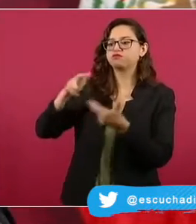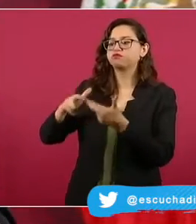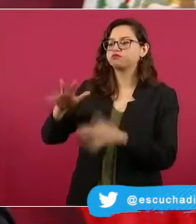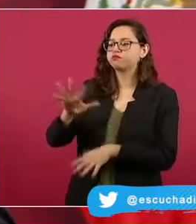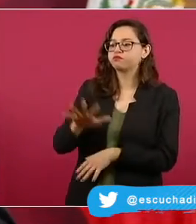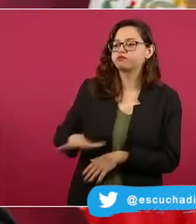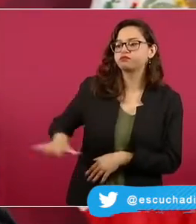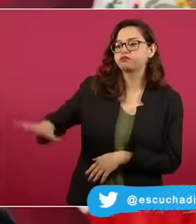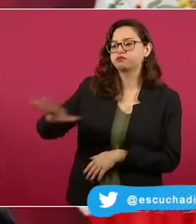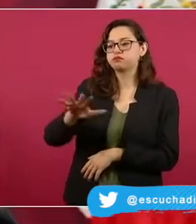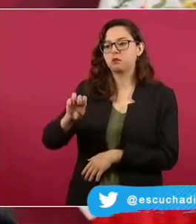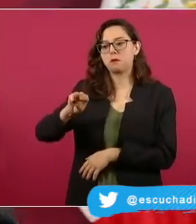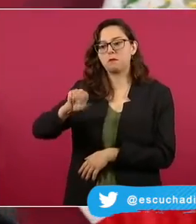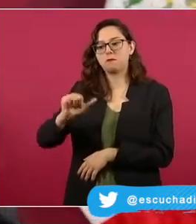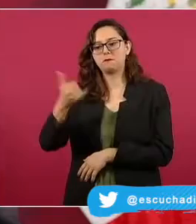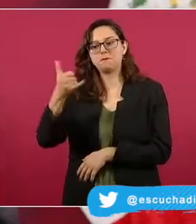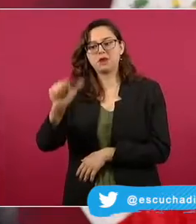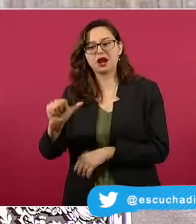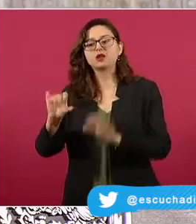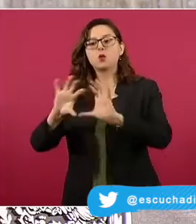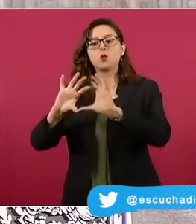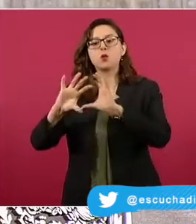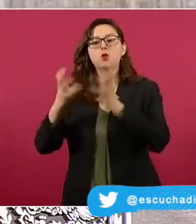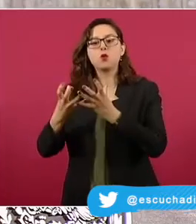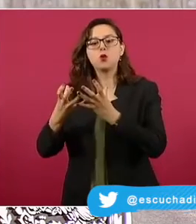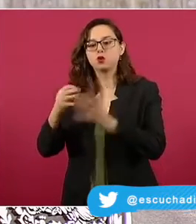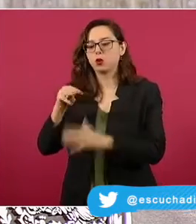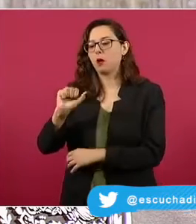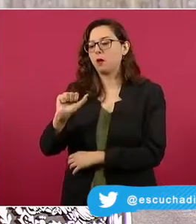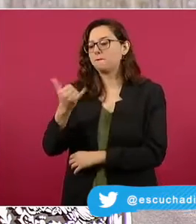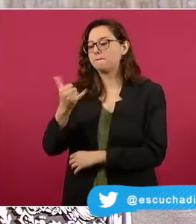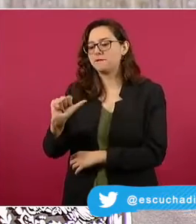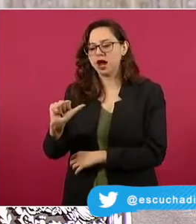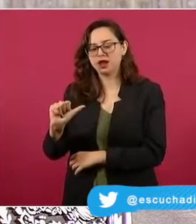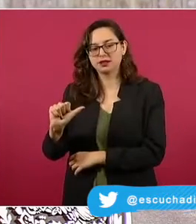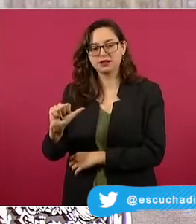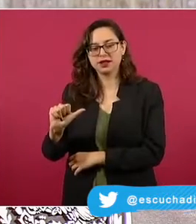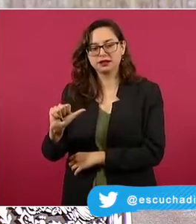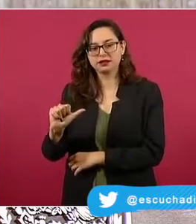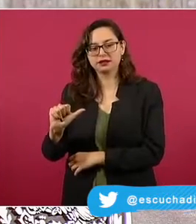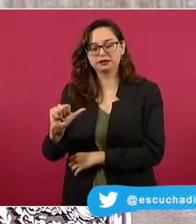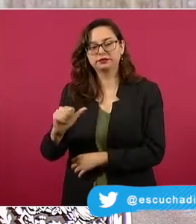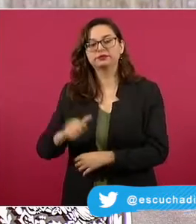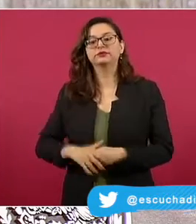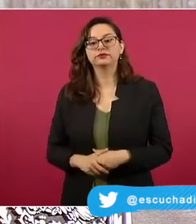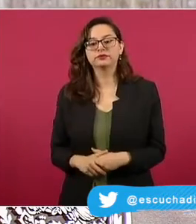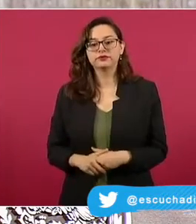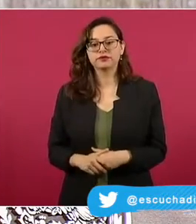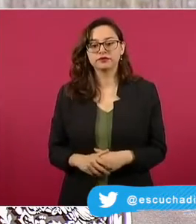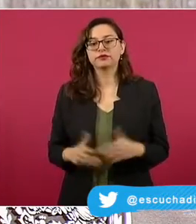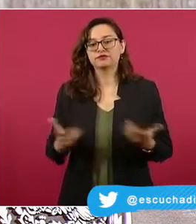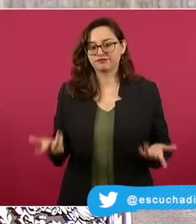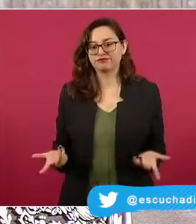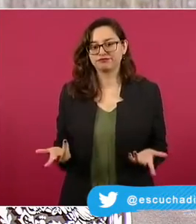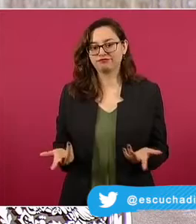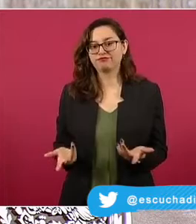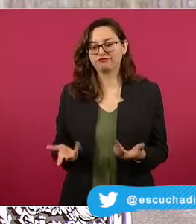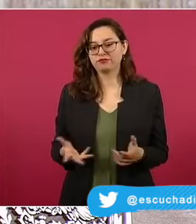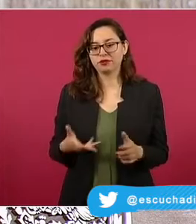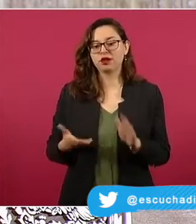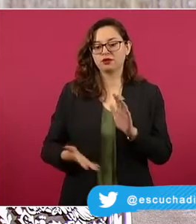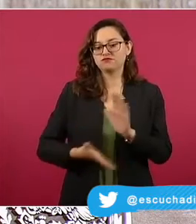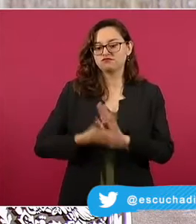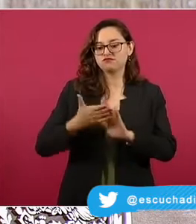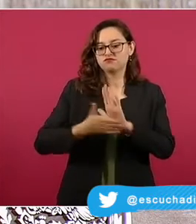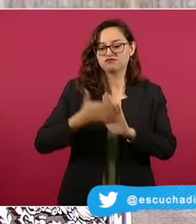hasta el 15 de julio continuará maya el beneficio a los consumidores del 100% esto, en el IEPS para las gasolinas y diésel. También se confirmó